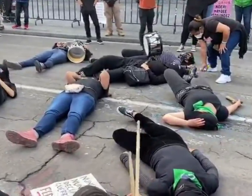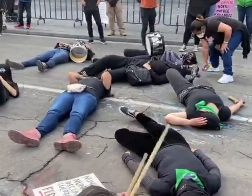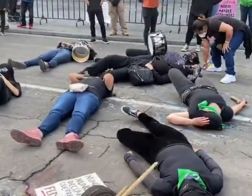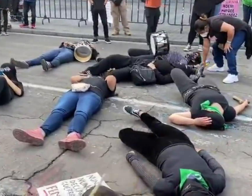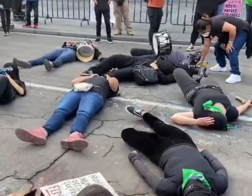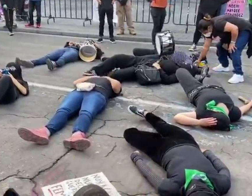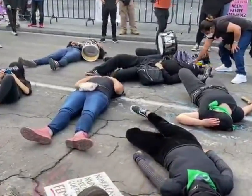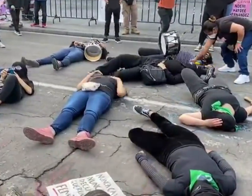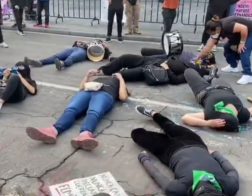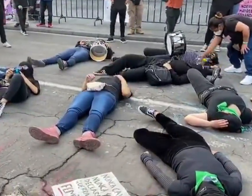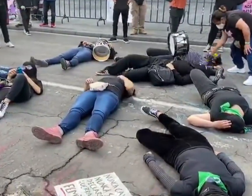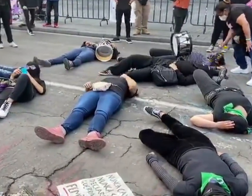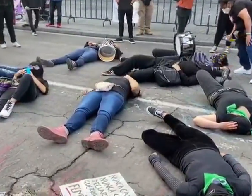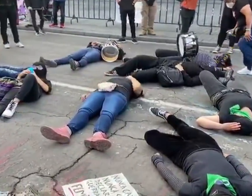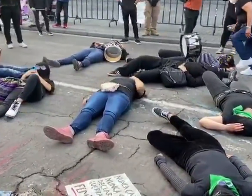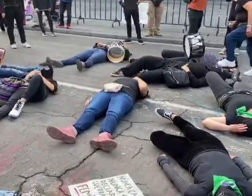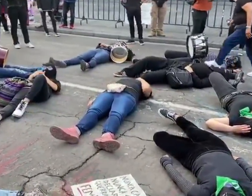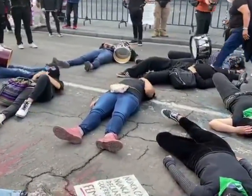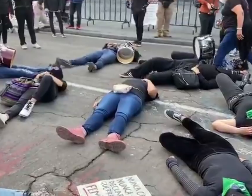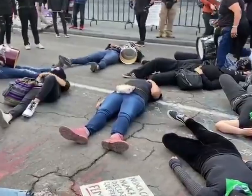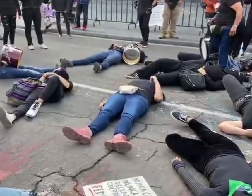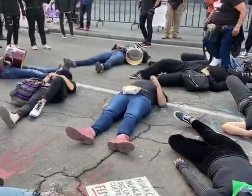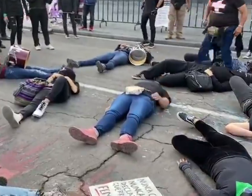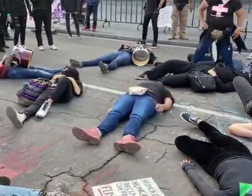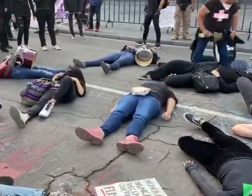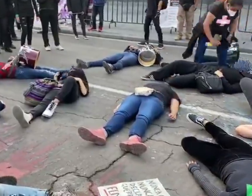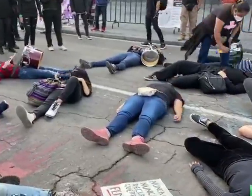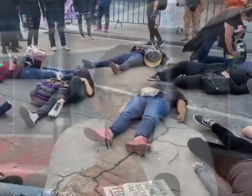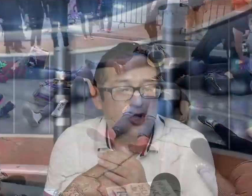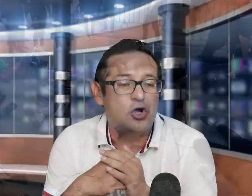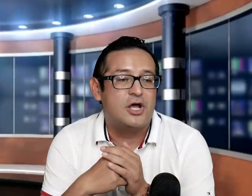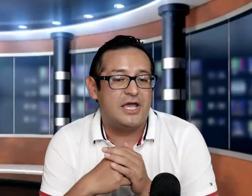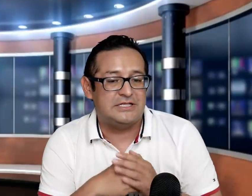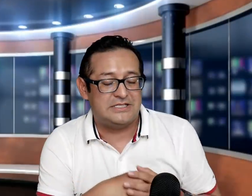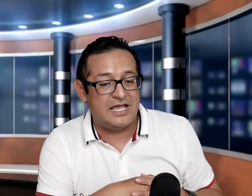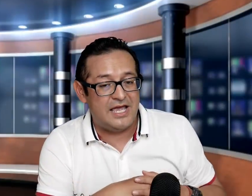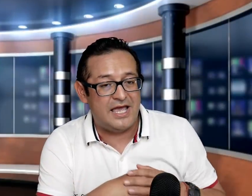es lo mismo. Ahora, todo esto tampoco es,